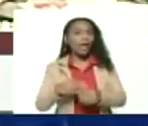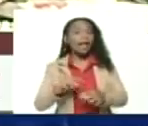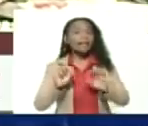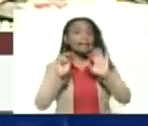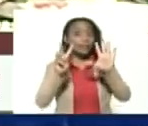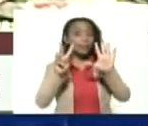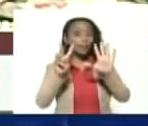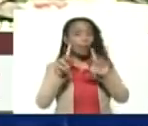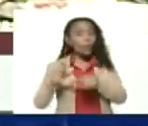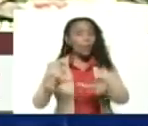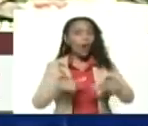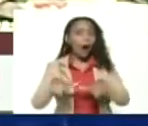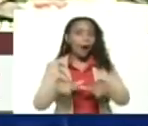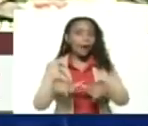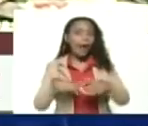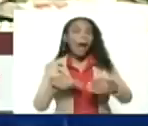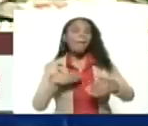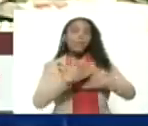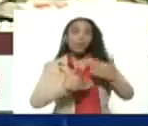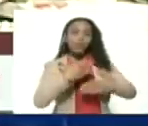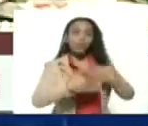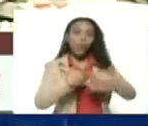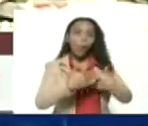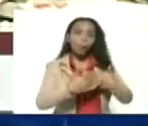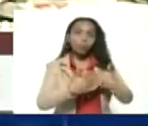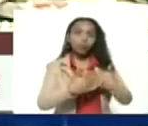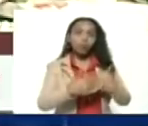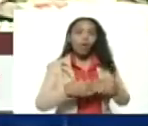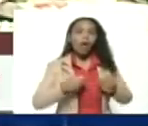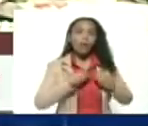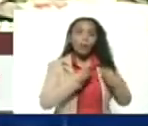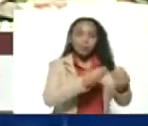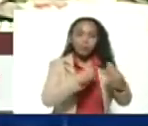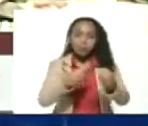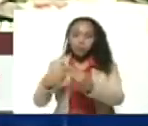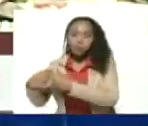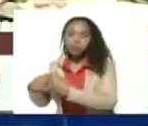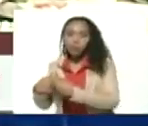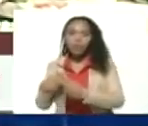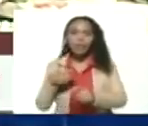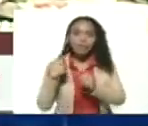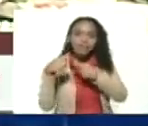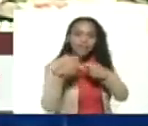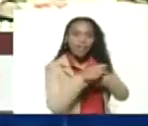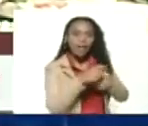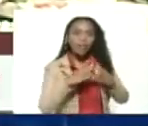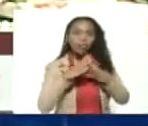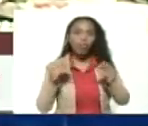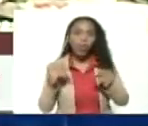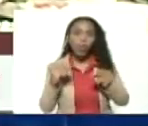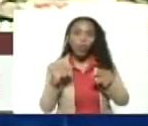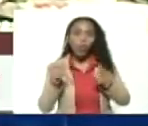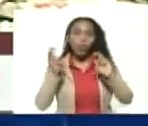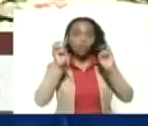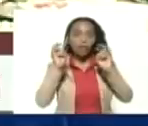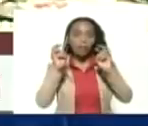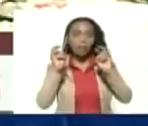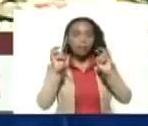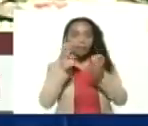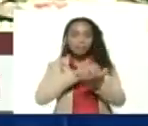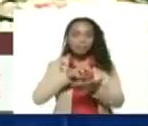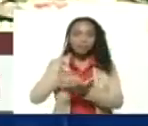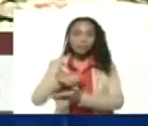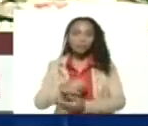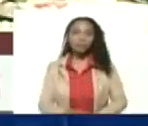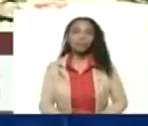séptimo lugar, la producción, procesamiento, distribución y abastecimiento de todos los rubros agrícolas.